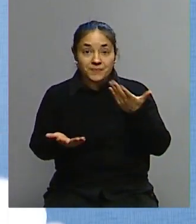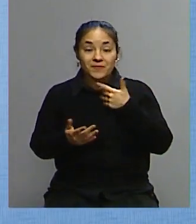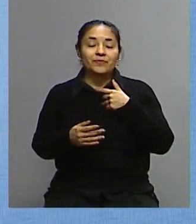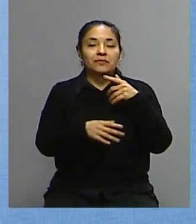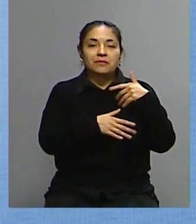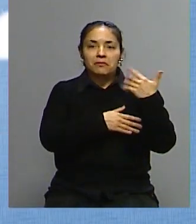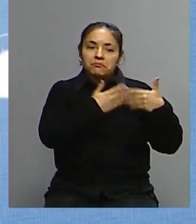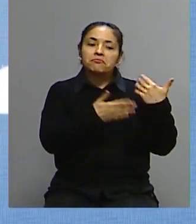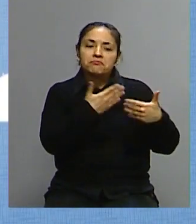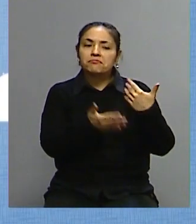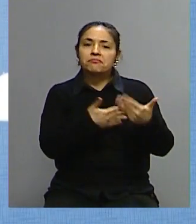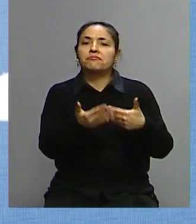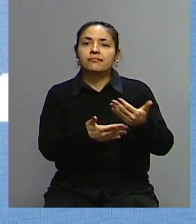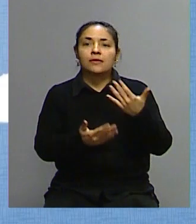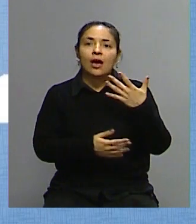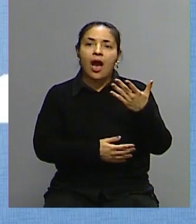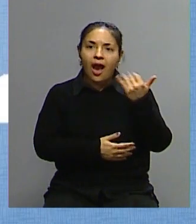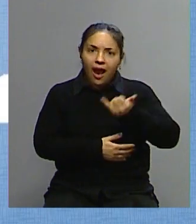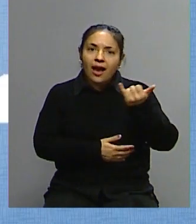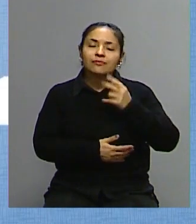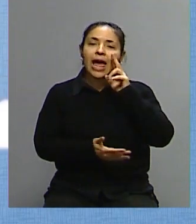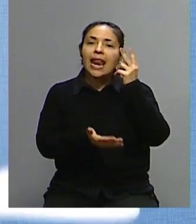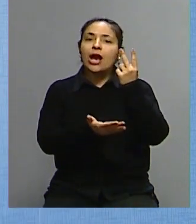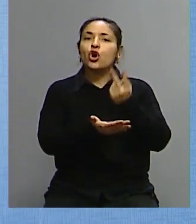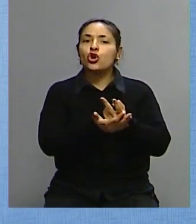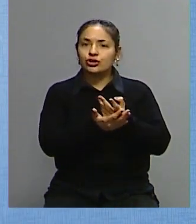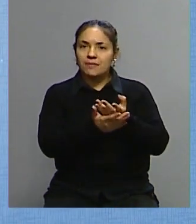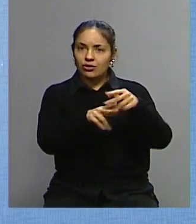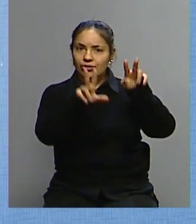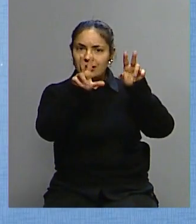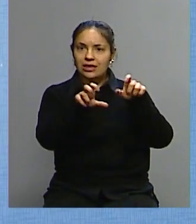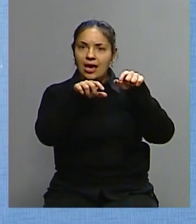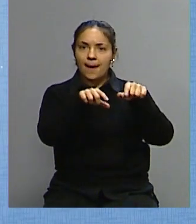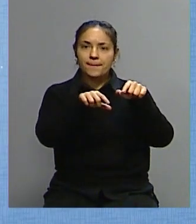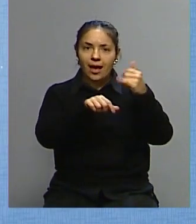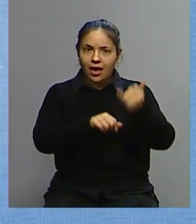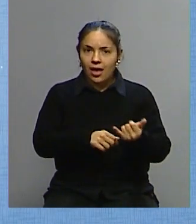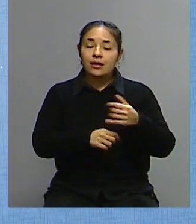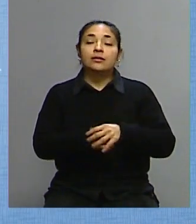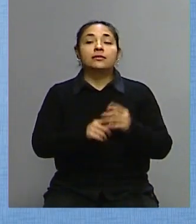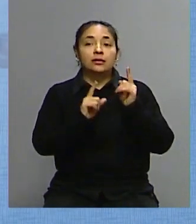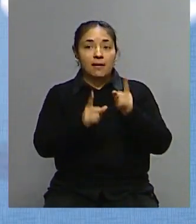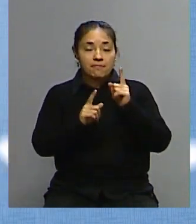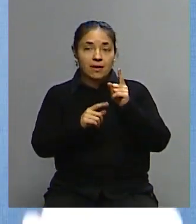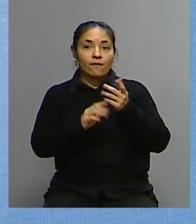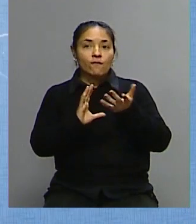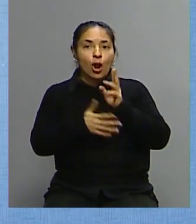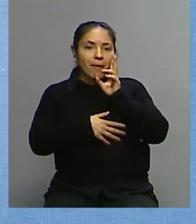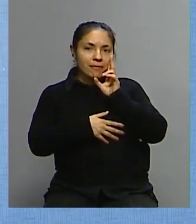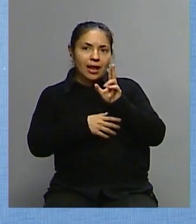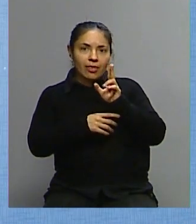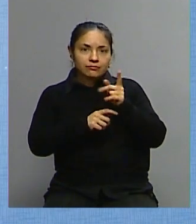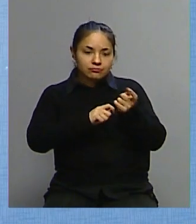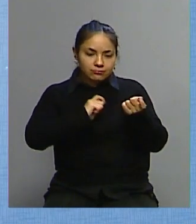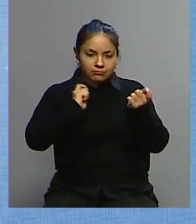que ha habido un avance importante del reconocimiento de la temática en sí y desde el cambio de la mirada a una mirada un